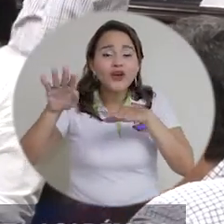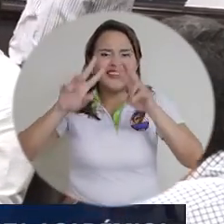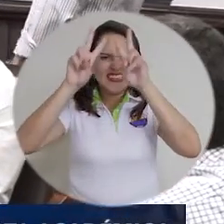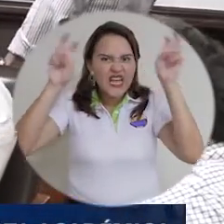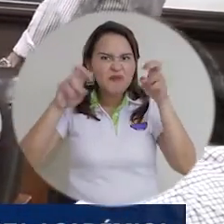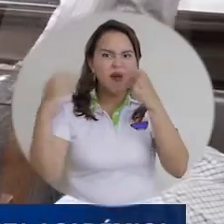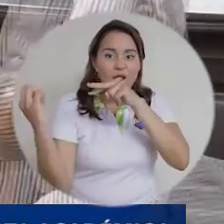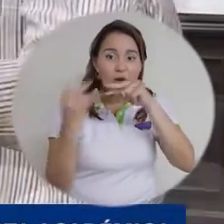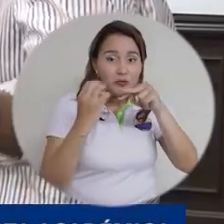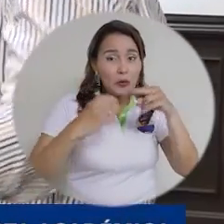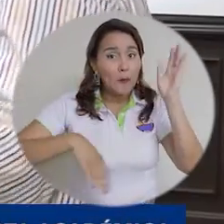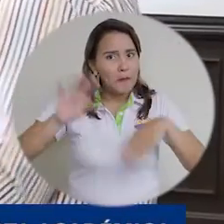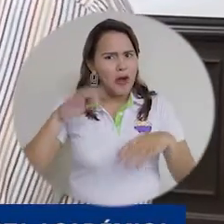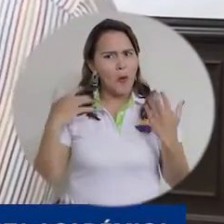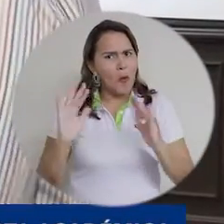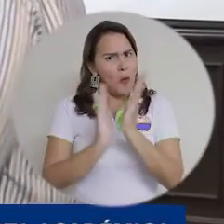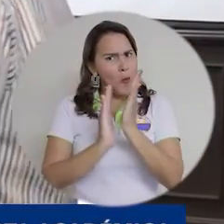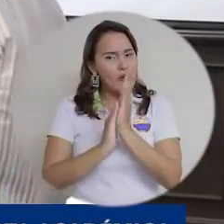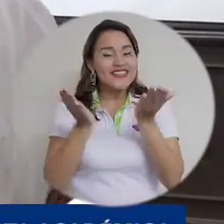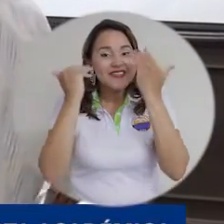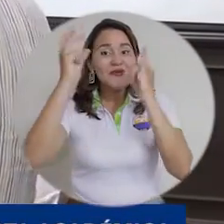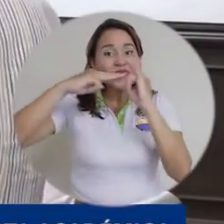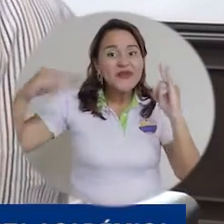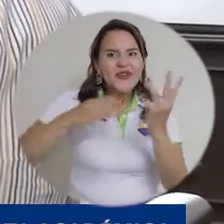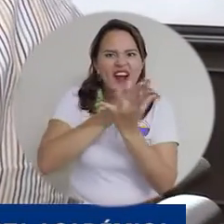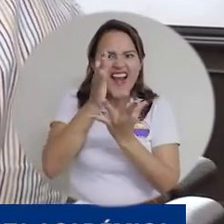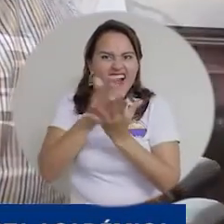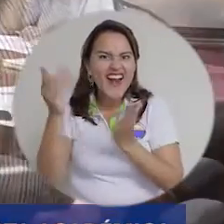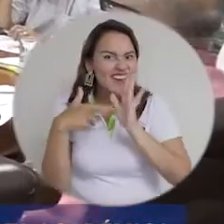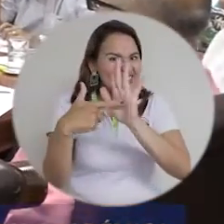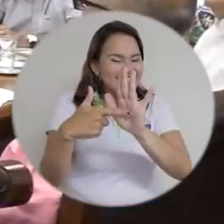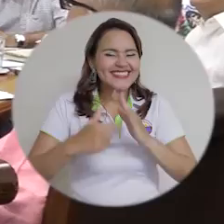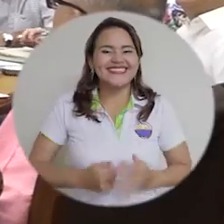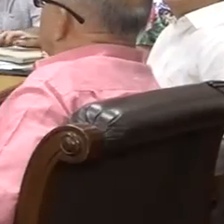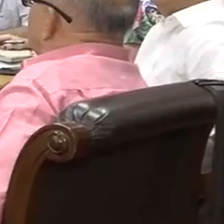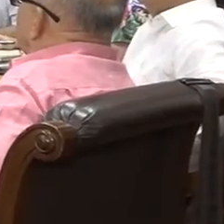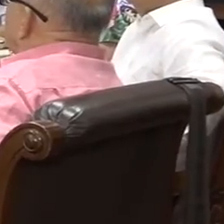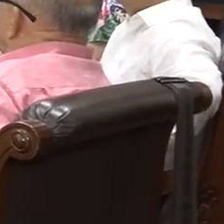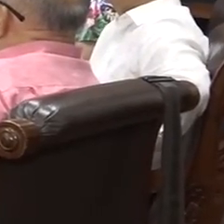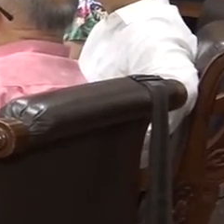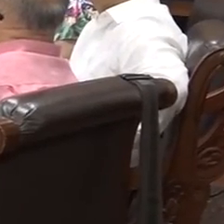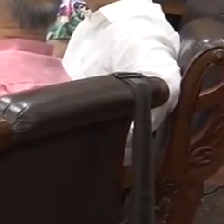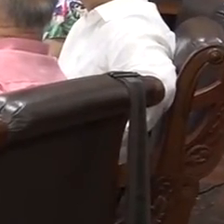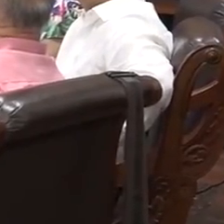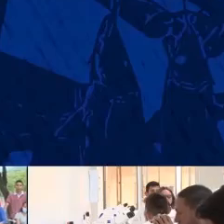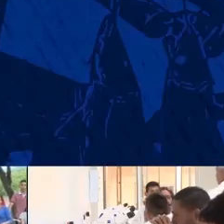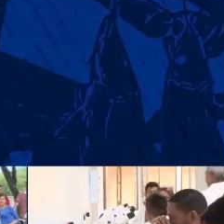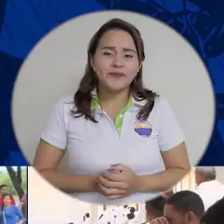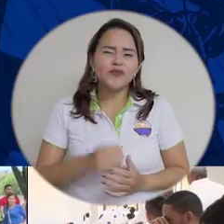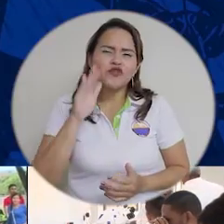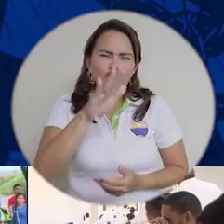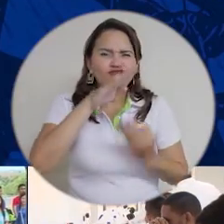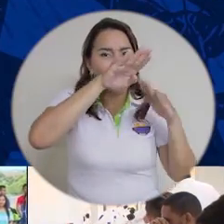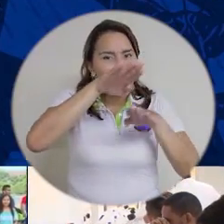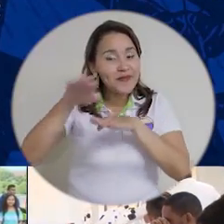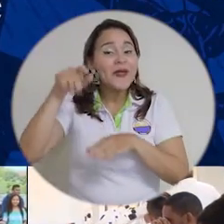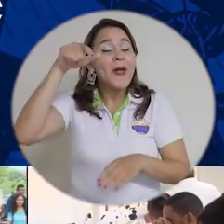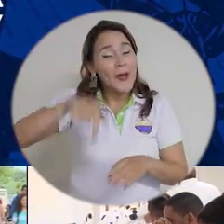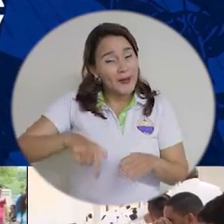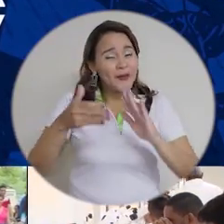Representantes del sector educativo exaltan nueva oferta académica de la Facultad de Ciencias de la Educación de Unimagdalena.